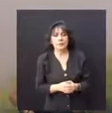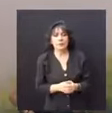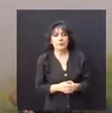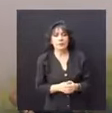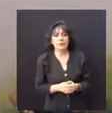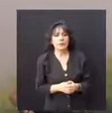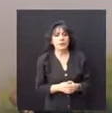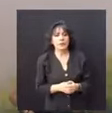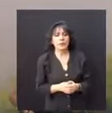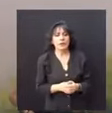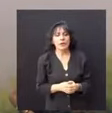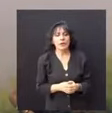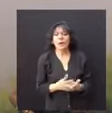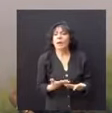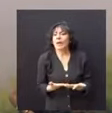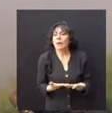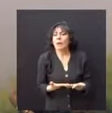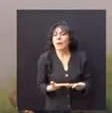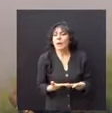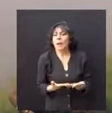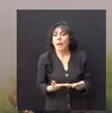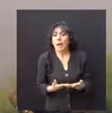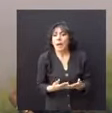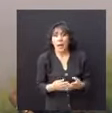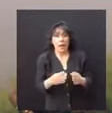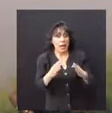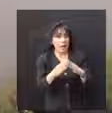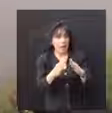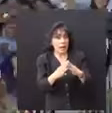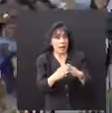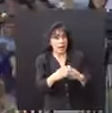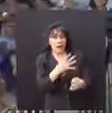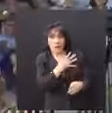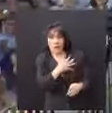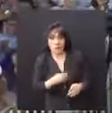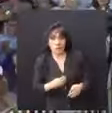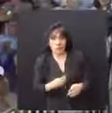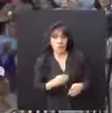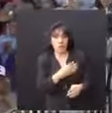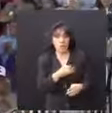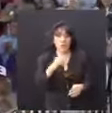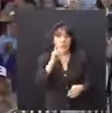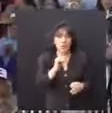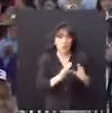¿Quiénes somos las que cuidamos principalmente de los hijos y las hijas?